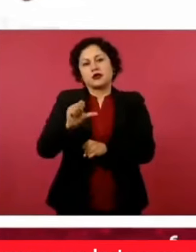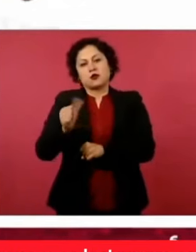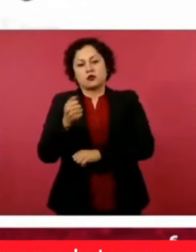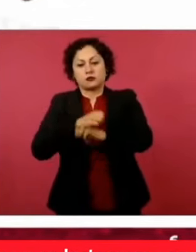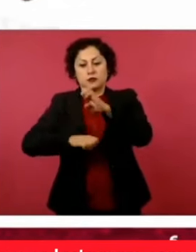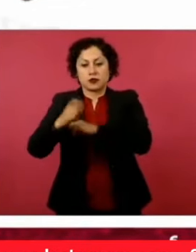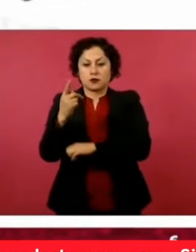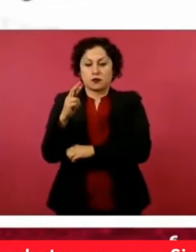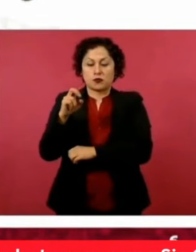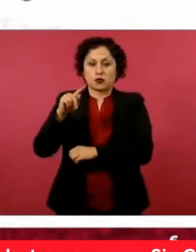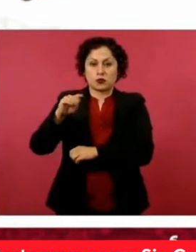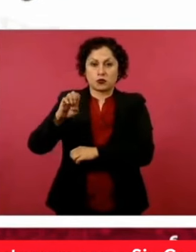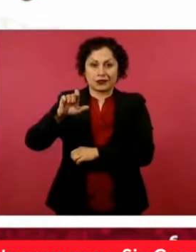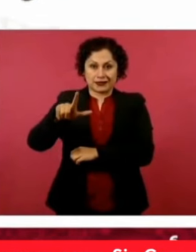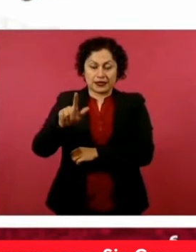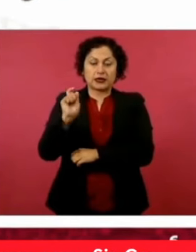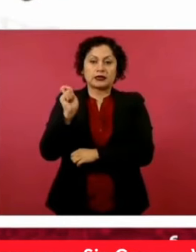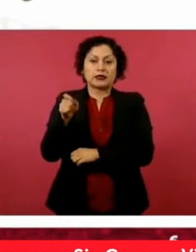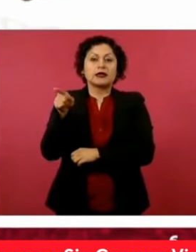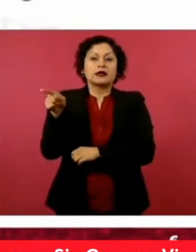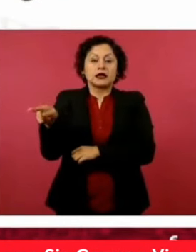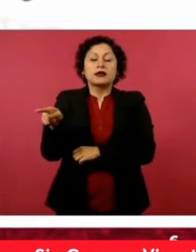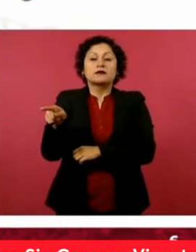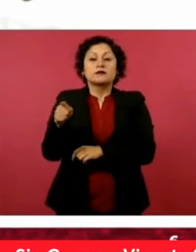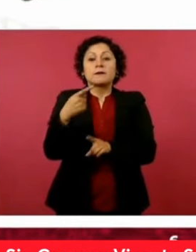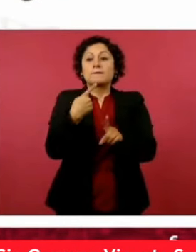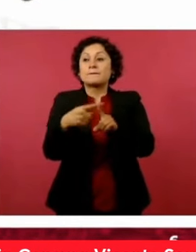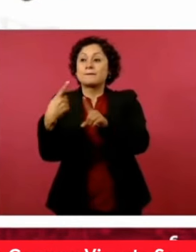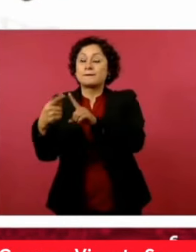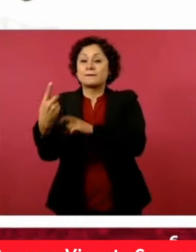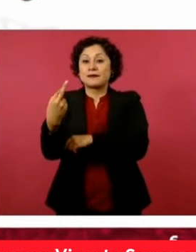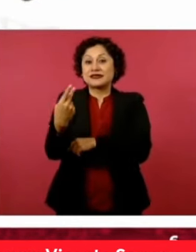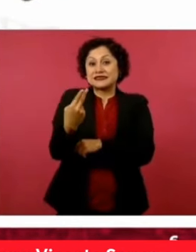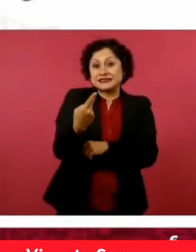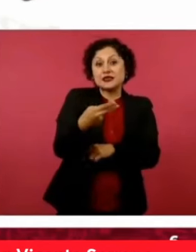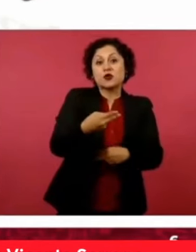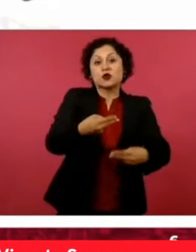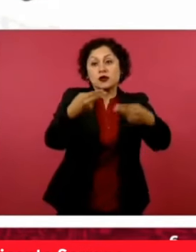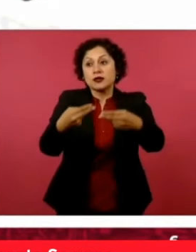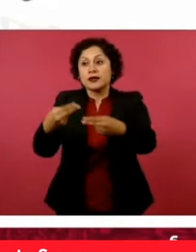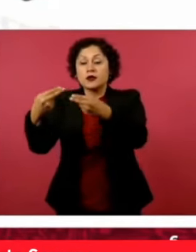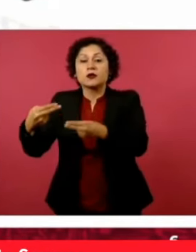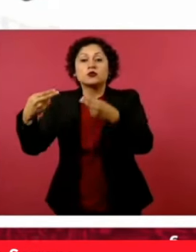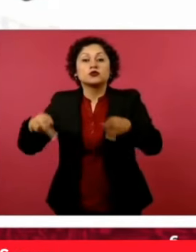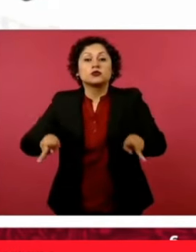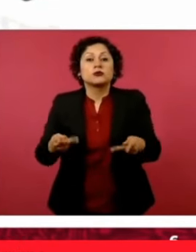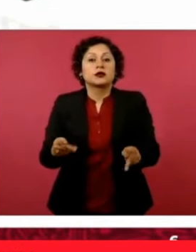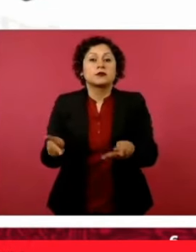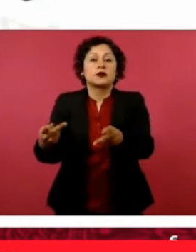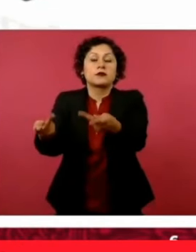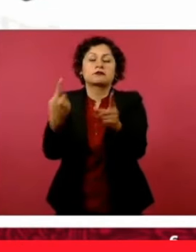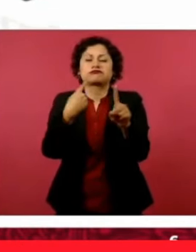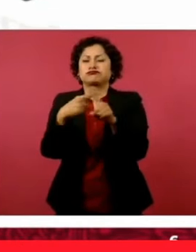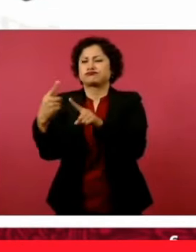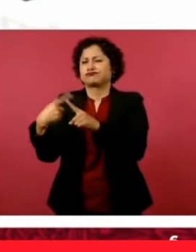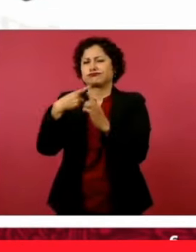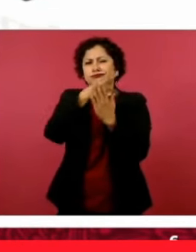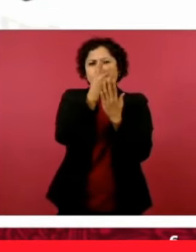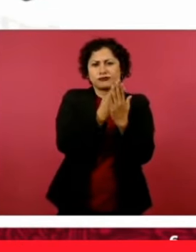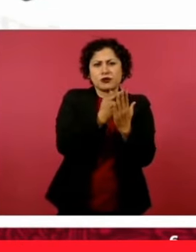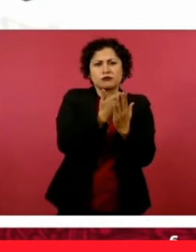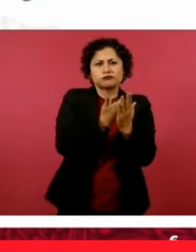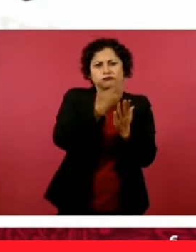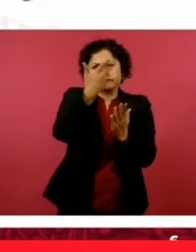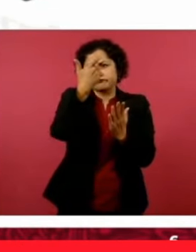es ofrecida por más de 25 distribuidores a nivel nacional y que tiene una diversidad de paquetes con los precios más bajos del